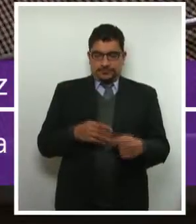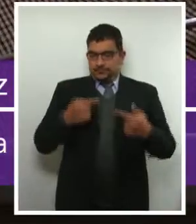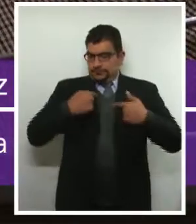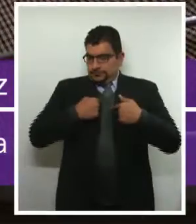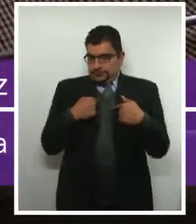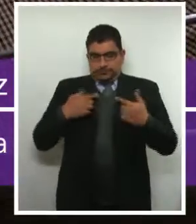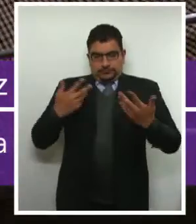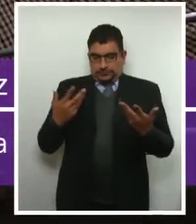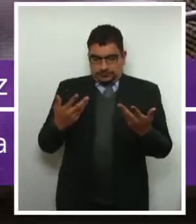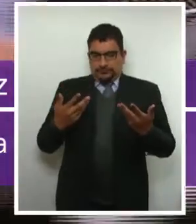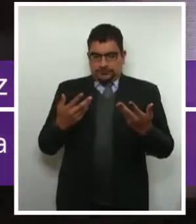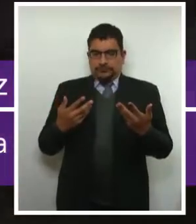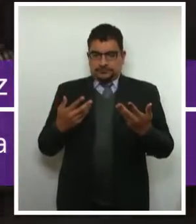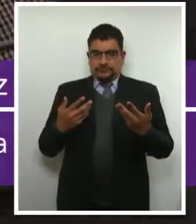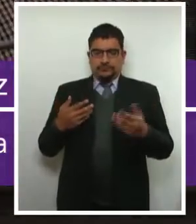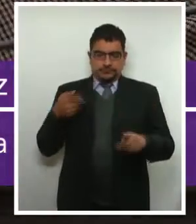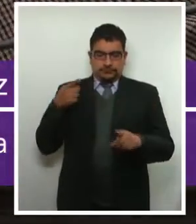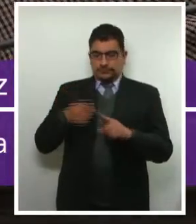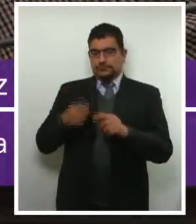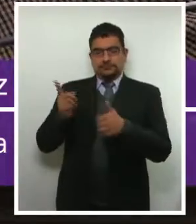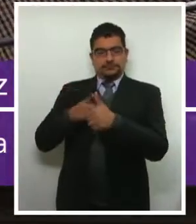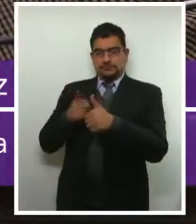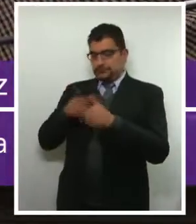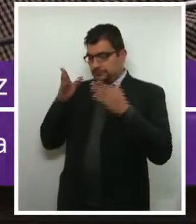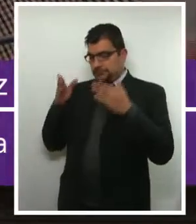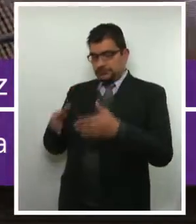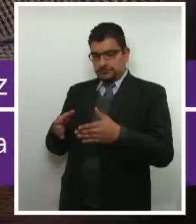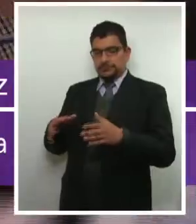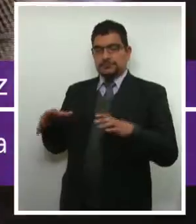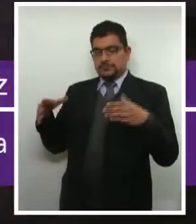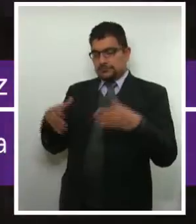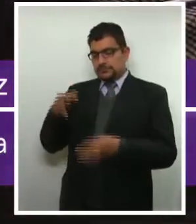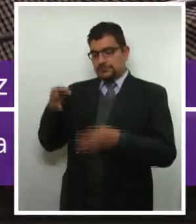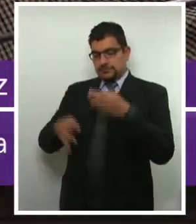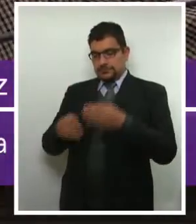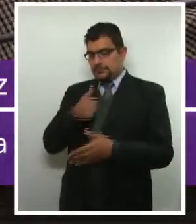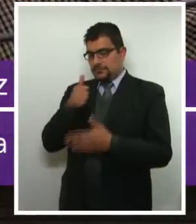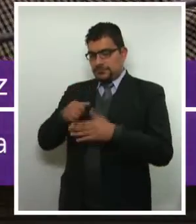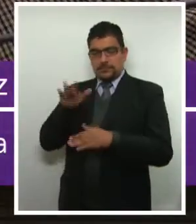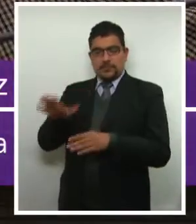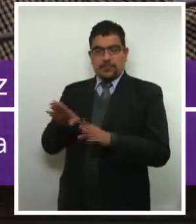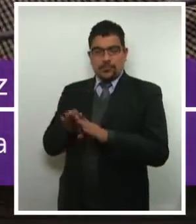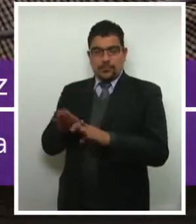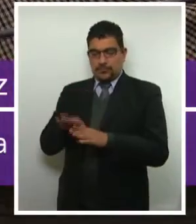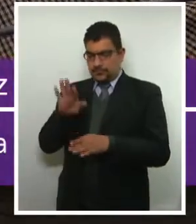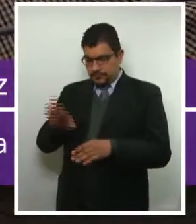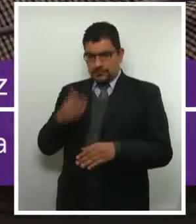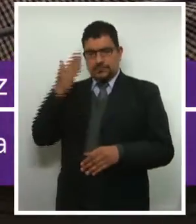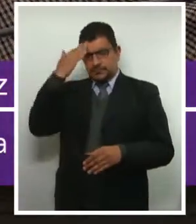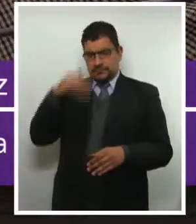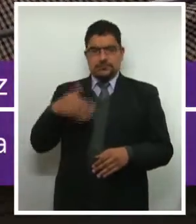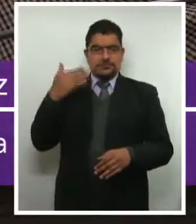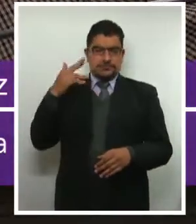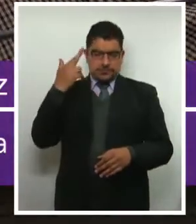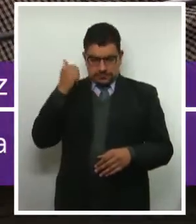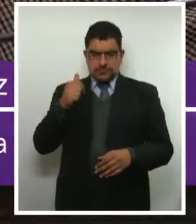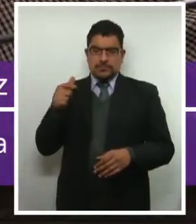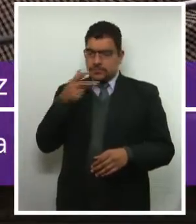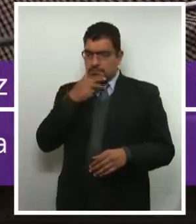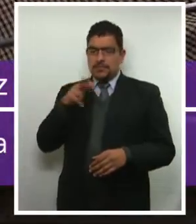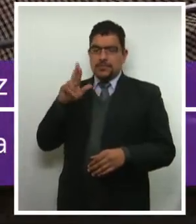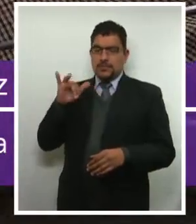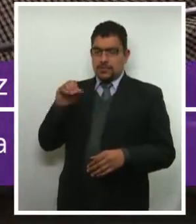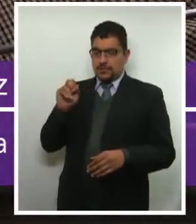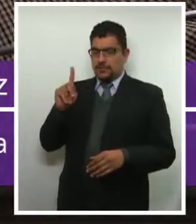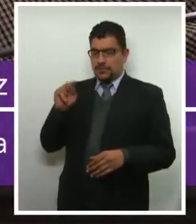lo que a mí hace, exclusivamente al primero, al Consejo Judicial Ciudadano. Y tiene razón el licenciado Ríos